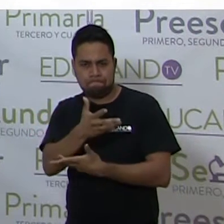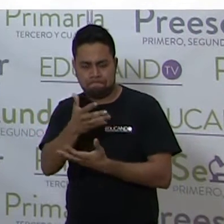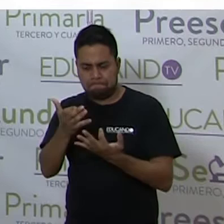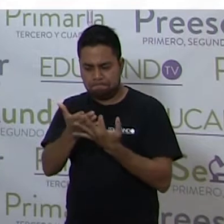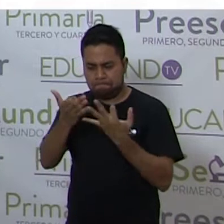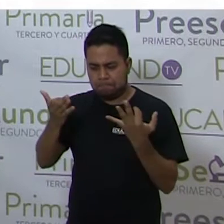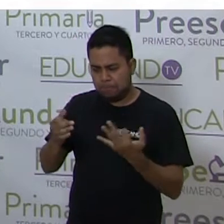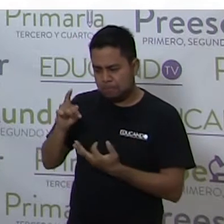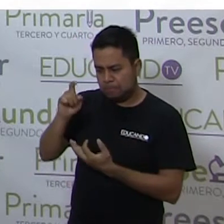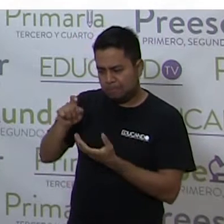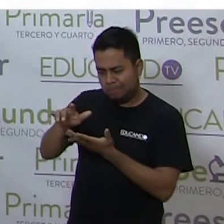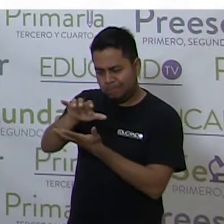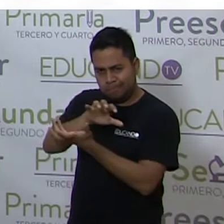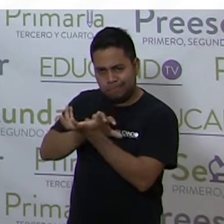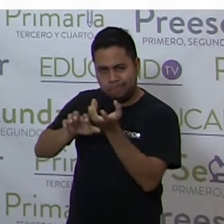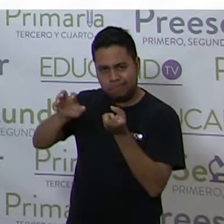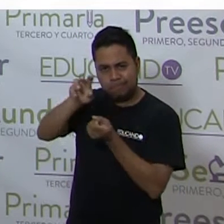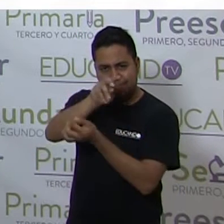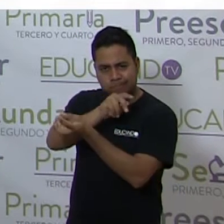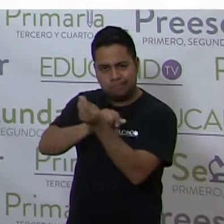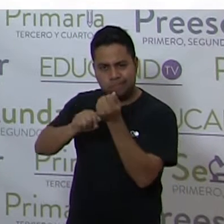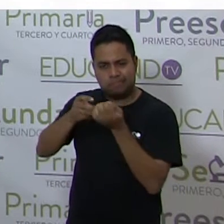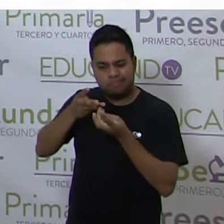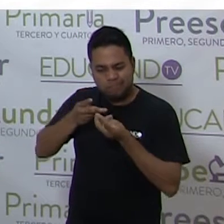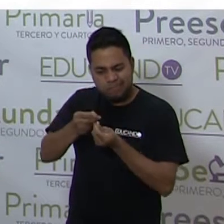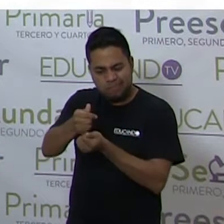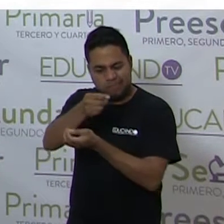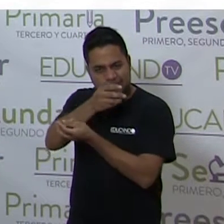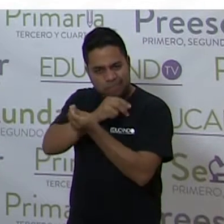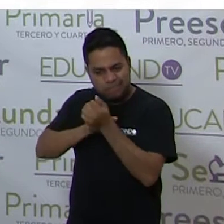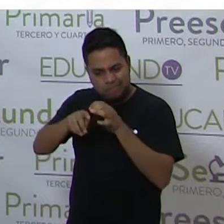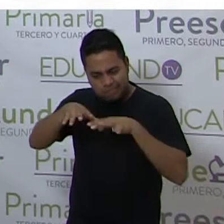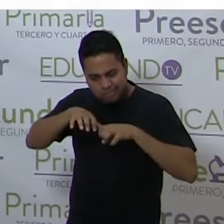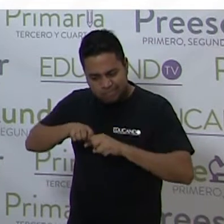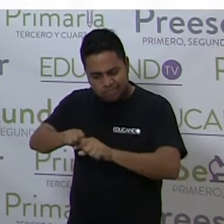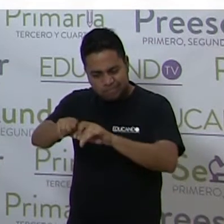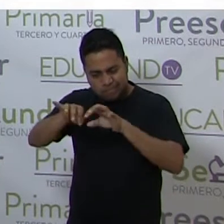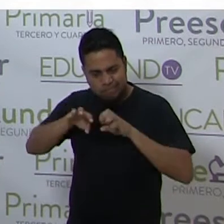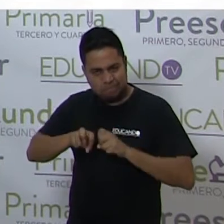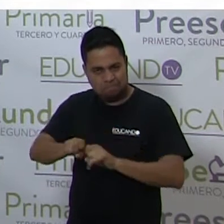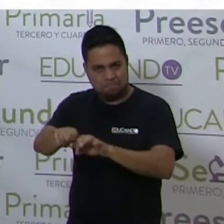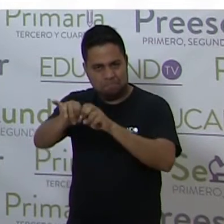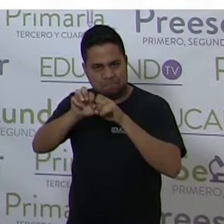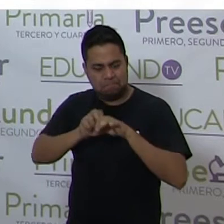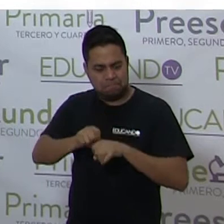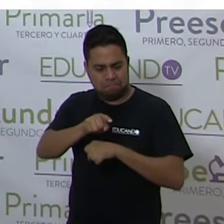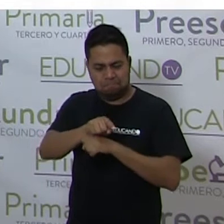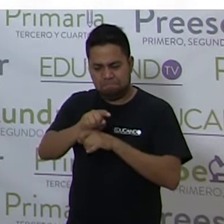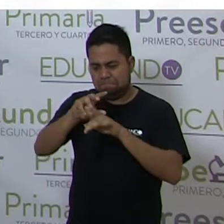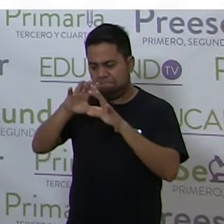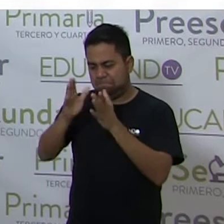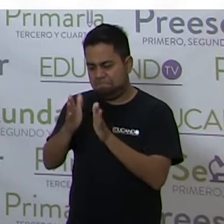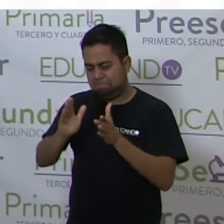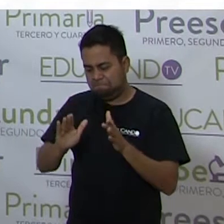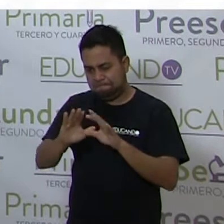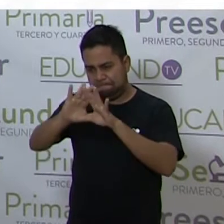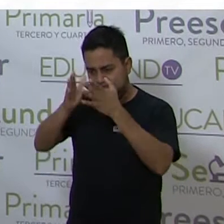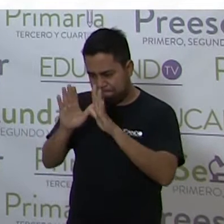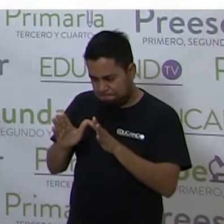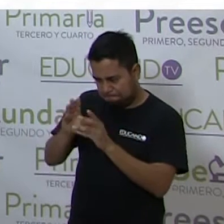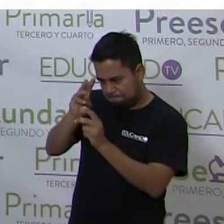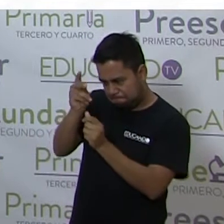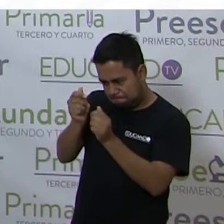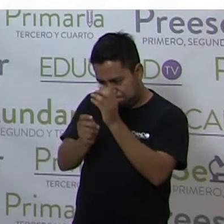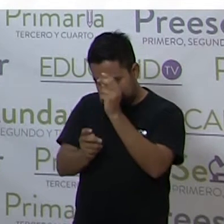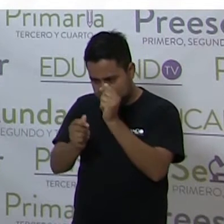con agua para hacer barro. Con maestría fue modelando pequeñas figuras que